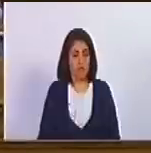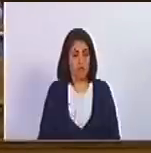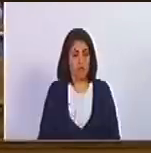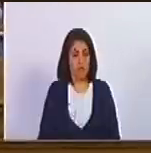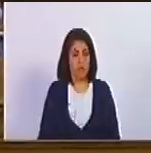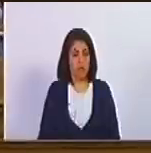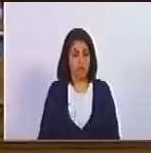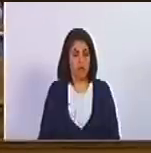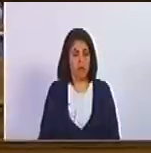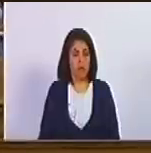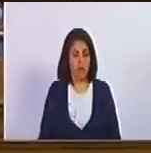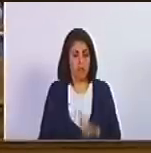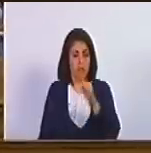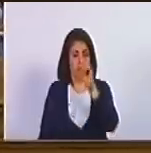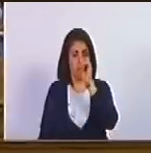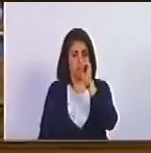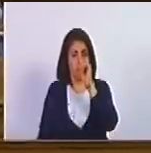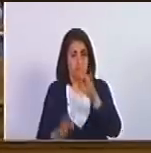Agüita.